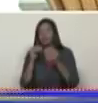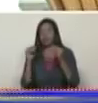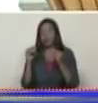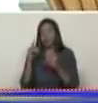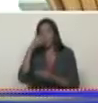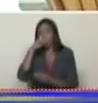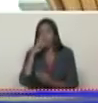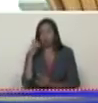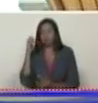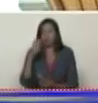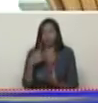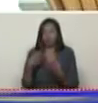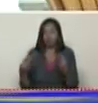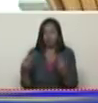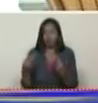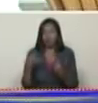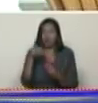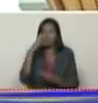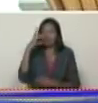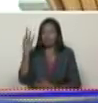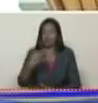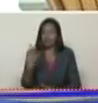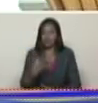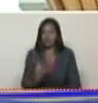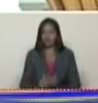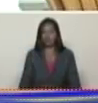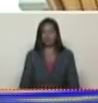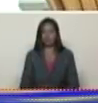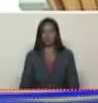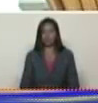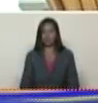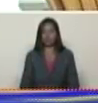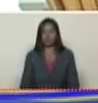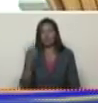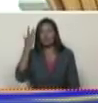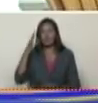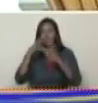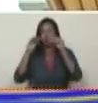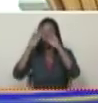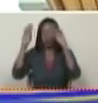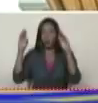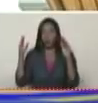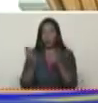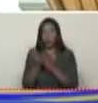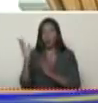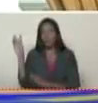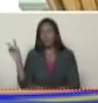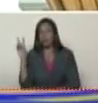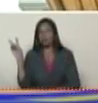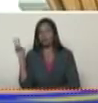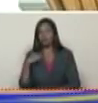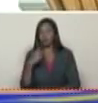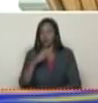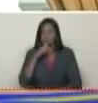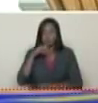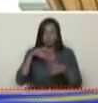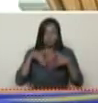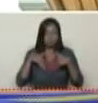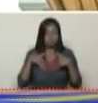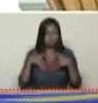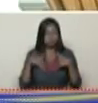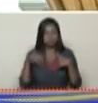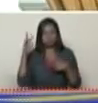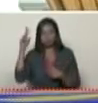edades. Esa es la verdad que debe saber Venezuela. Yo he callado durante todos estos